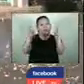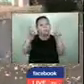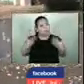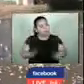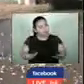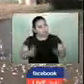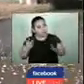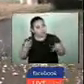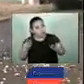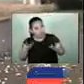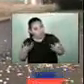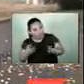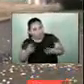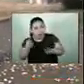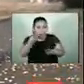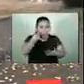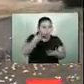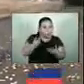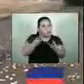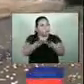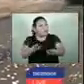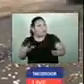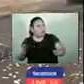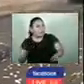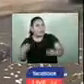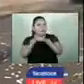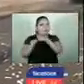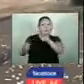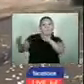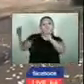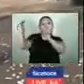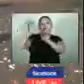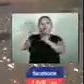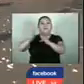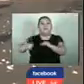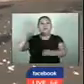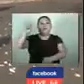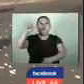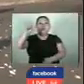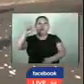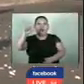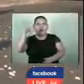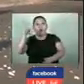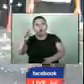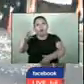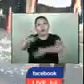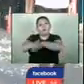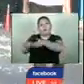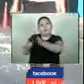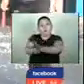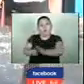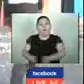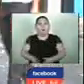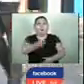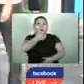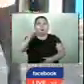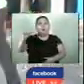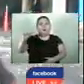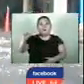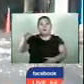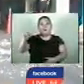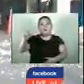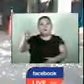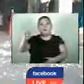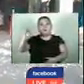la espera de la intervención y busca de un diálogo con la Sala de lo Constitucional y de la Asamblea Legislativa. Aldair Tadeo,